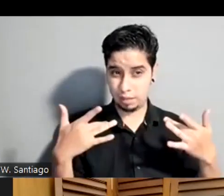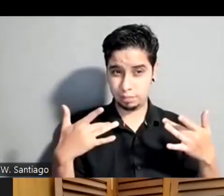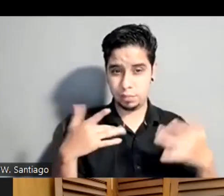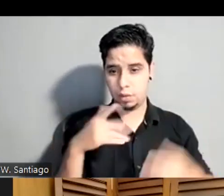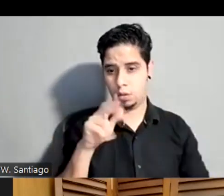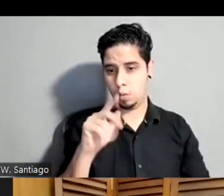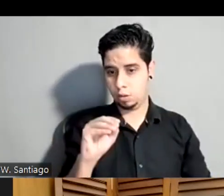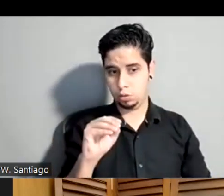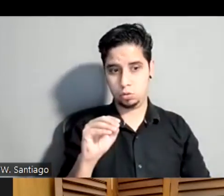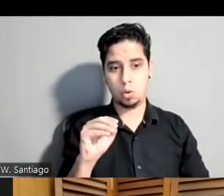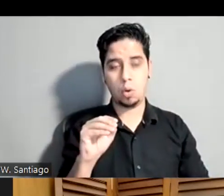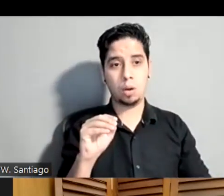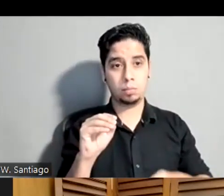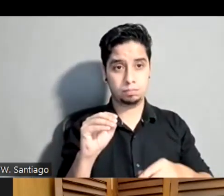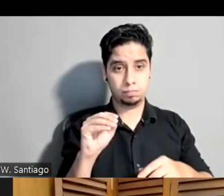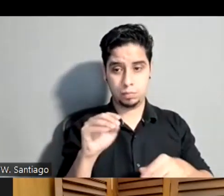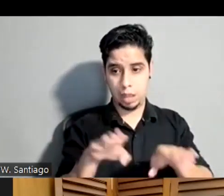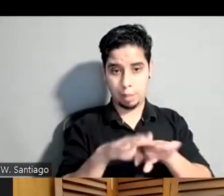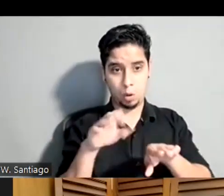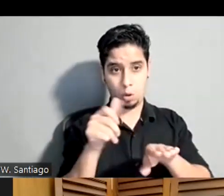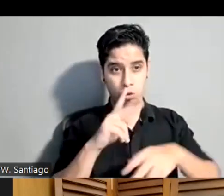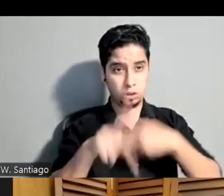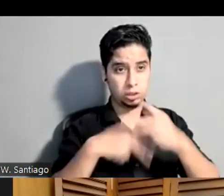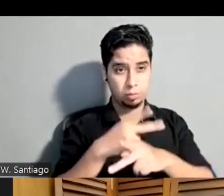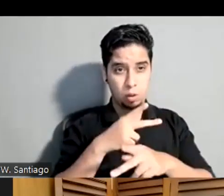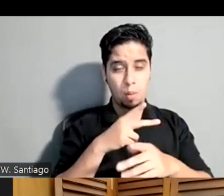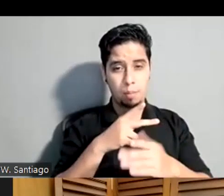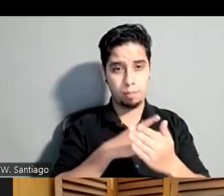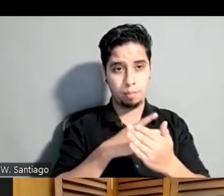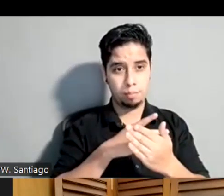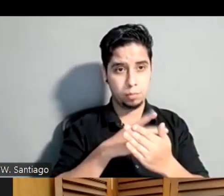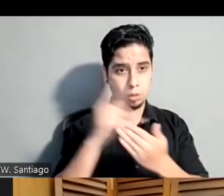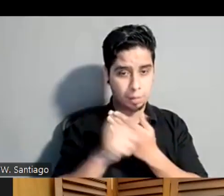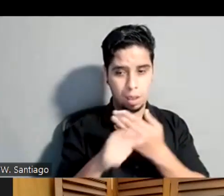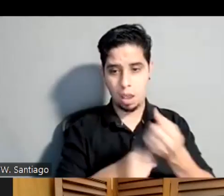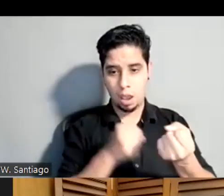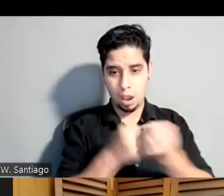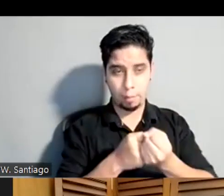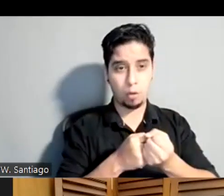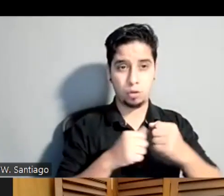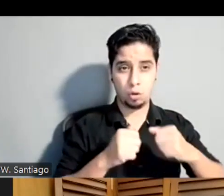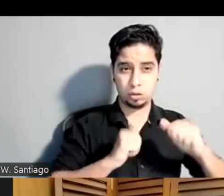Roberto abrió otros programas, apoyo al teatro regional, apoyo al teatro